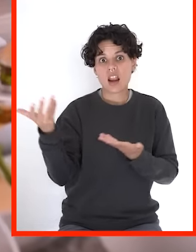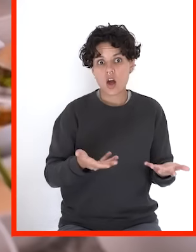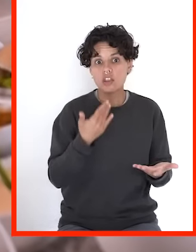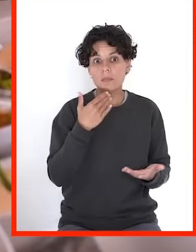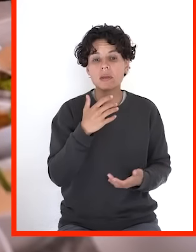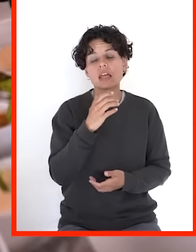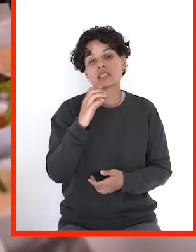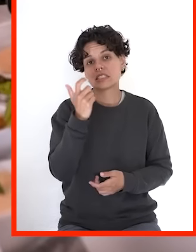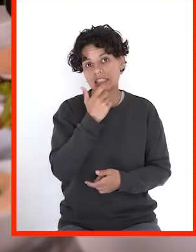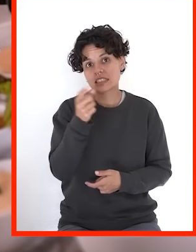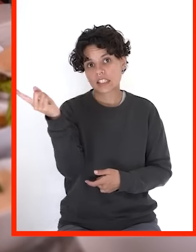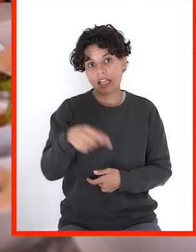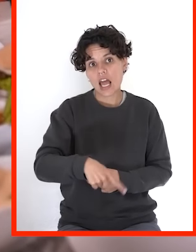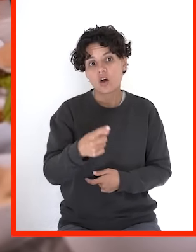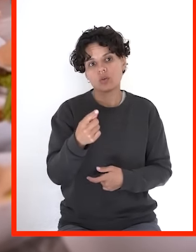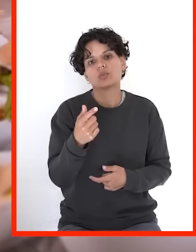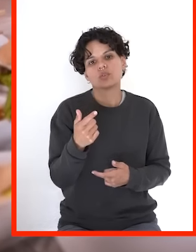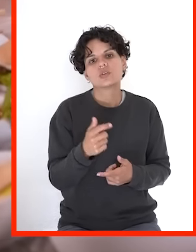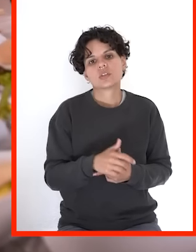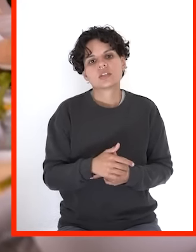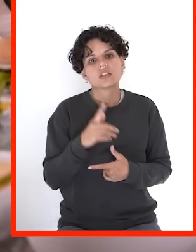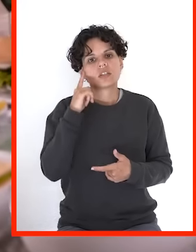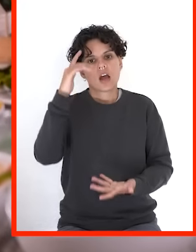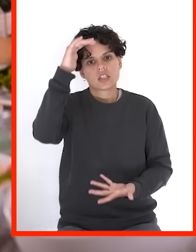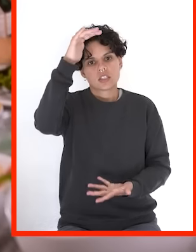chiste? Sapeando. Sí. ¿Una torta de novio? Sí.